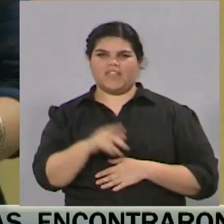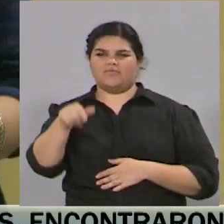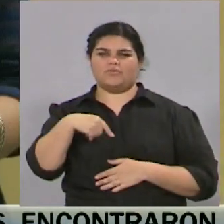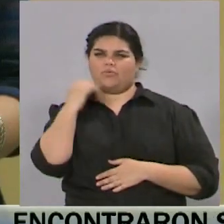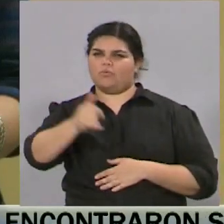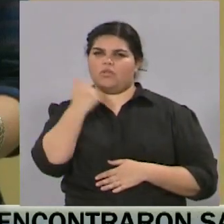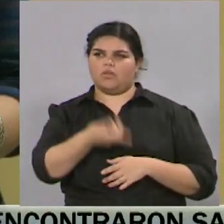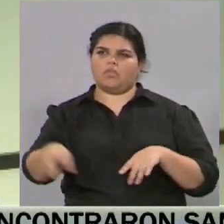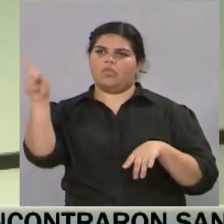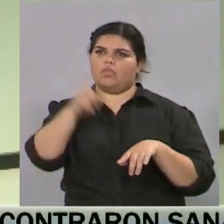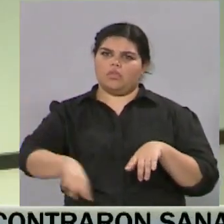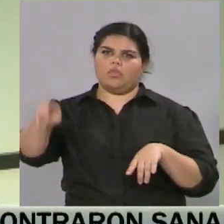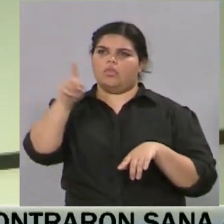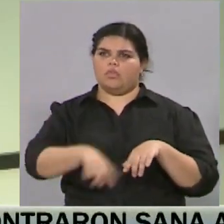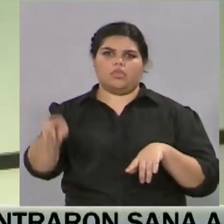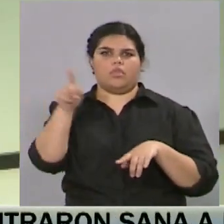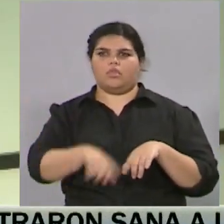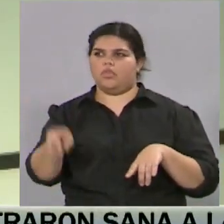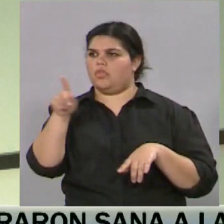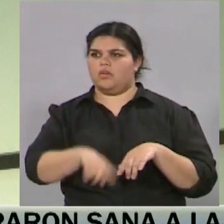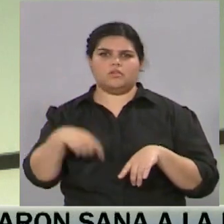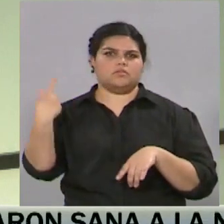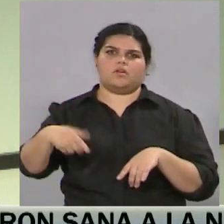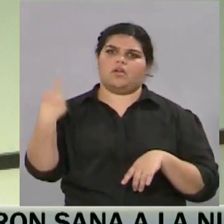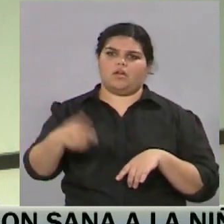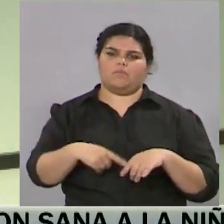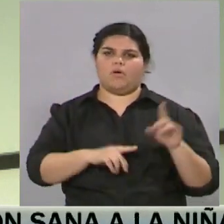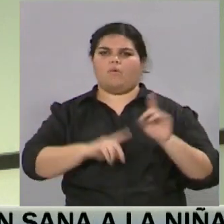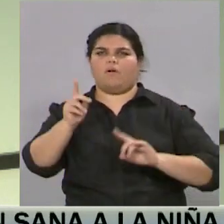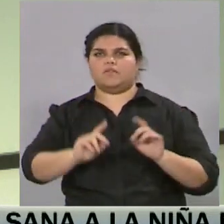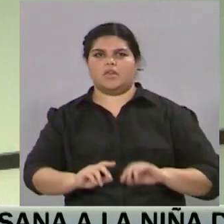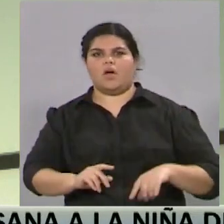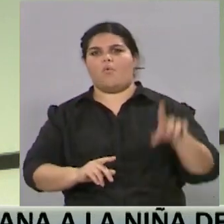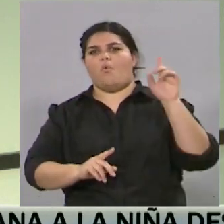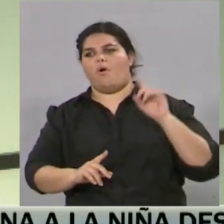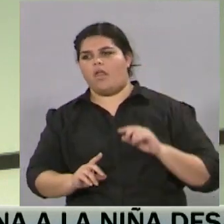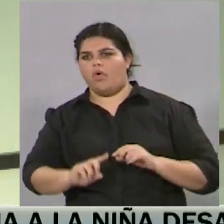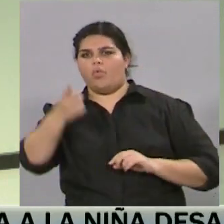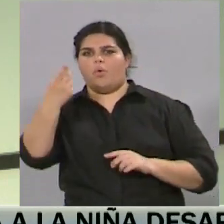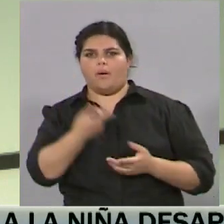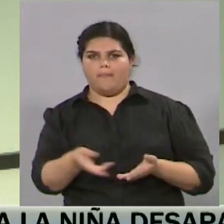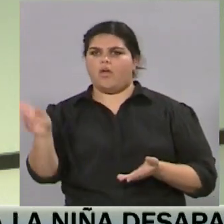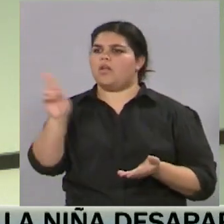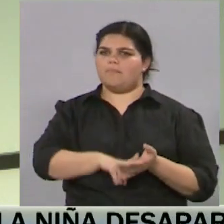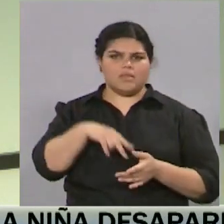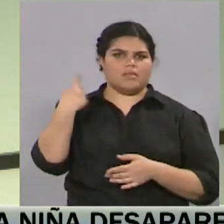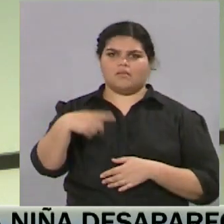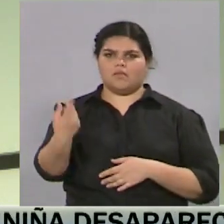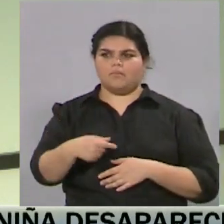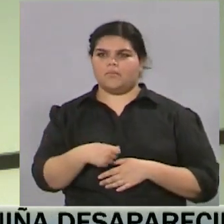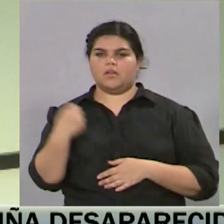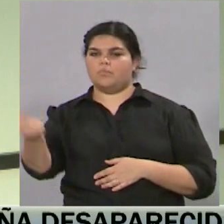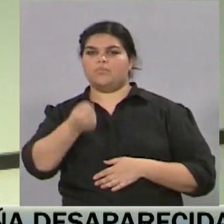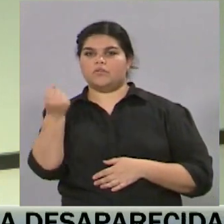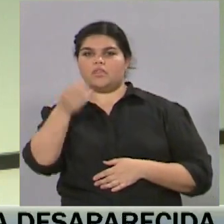Sí. Cuando es habitual, cuando es permanente o cuando es esporádico pero con cierta reiterancia, lo mejor es consultar a un